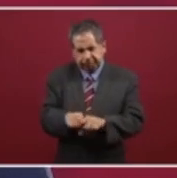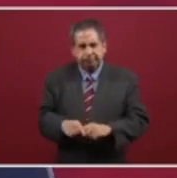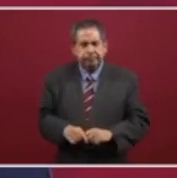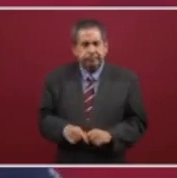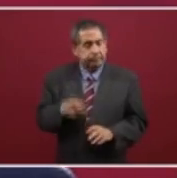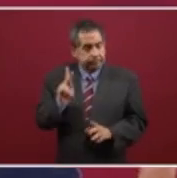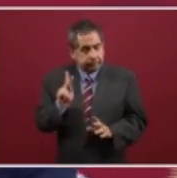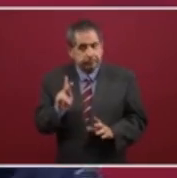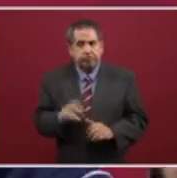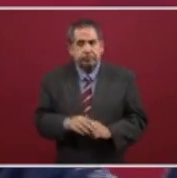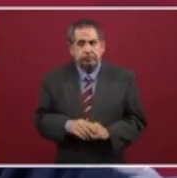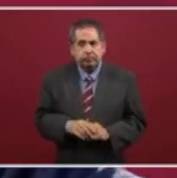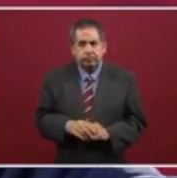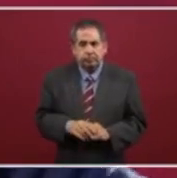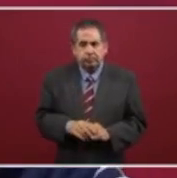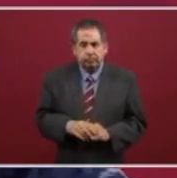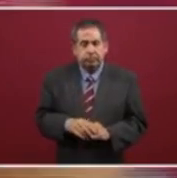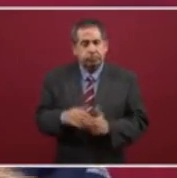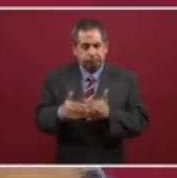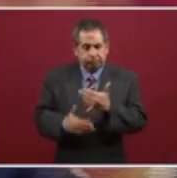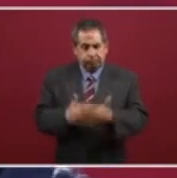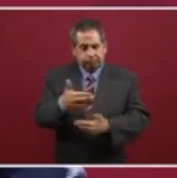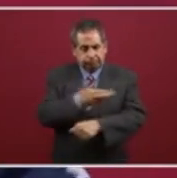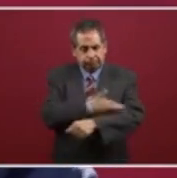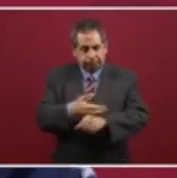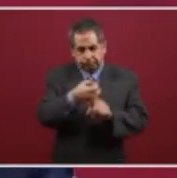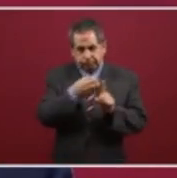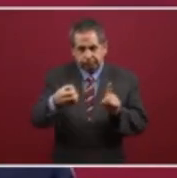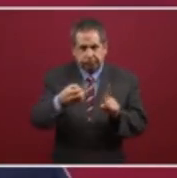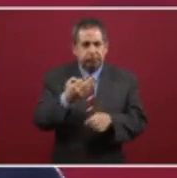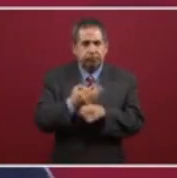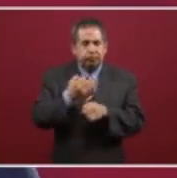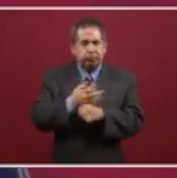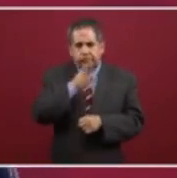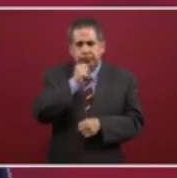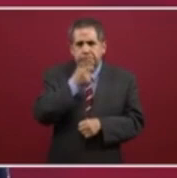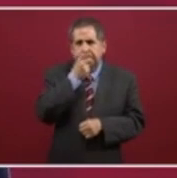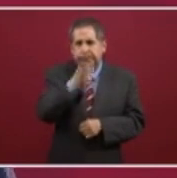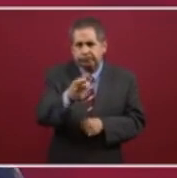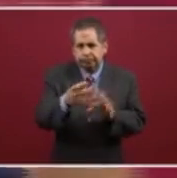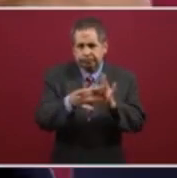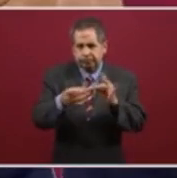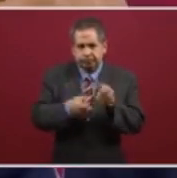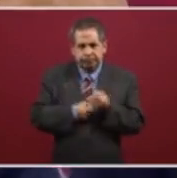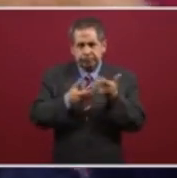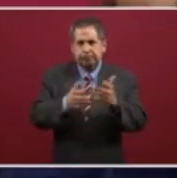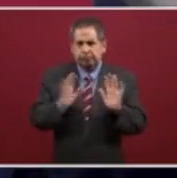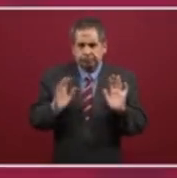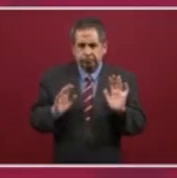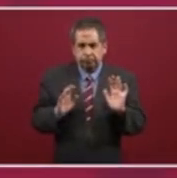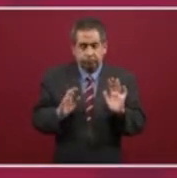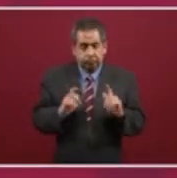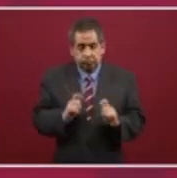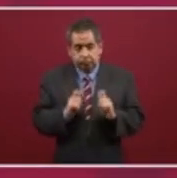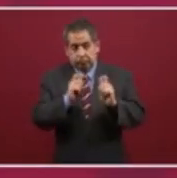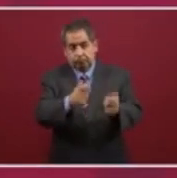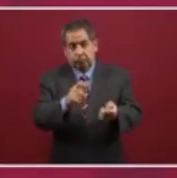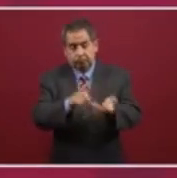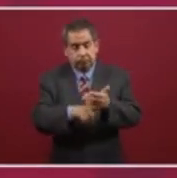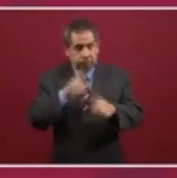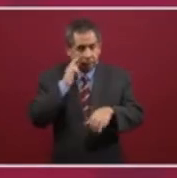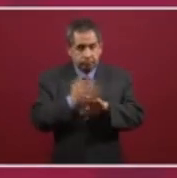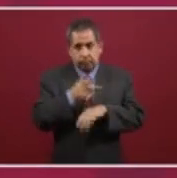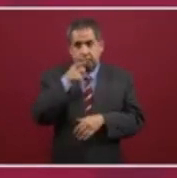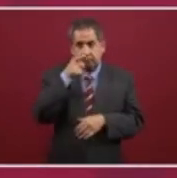pero por el debido proceso yo no puedo hablar. Eso va